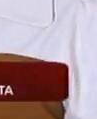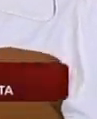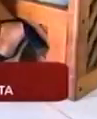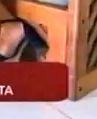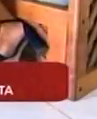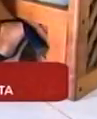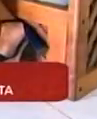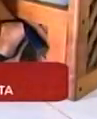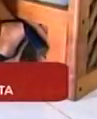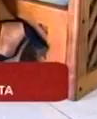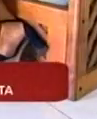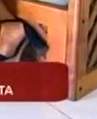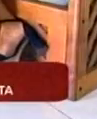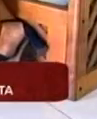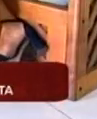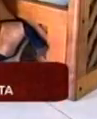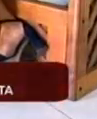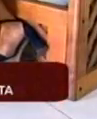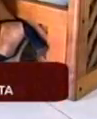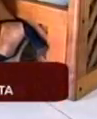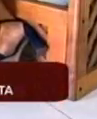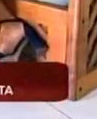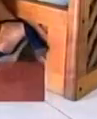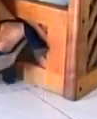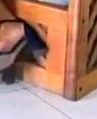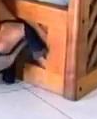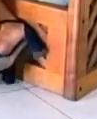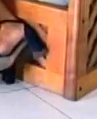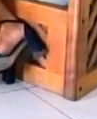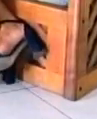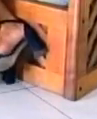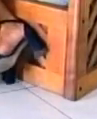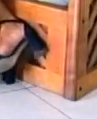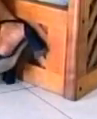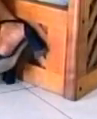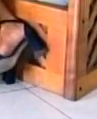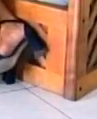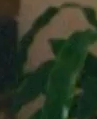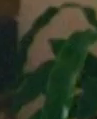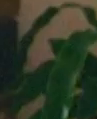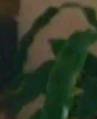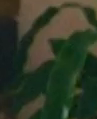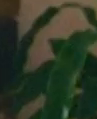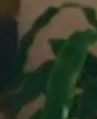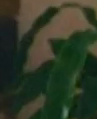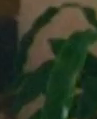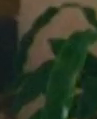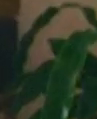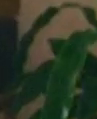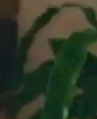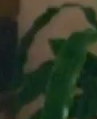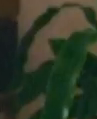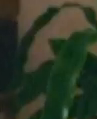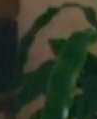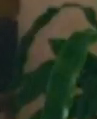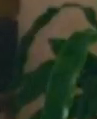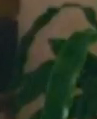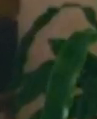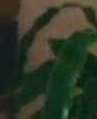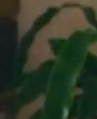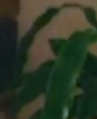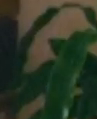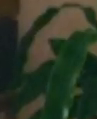periodismo? Y bueno, tantos años después, ¿el periodismo la ha recompensado? Bueno, realmente sí. En primer lugar, empiezo por el